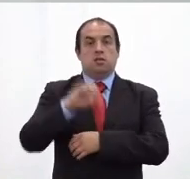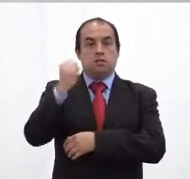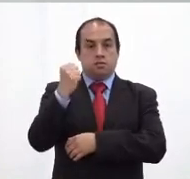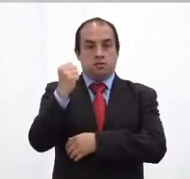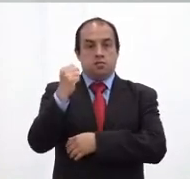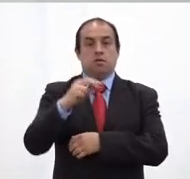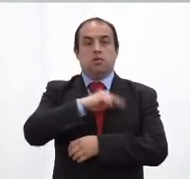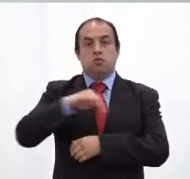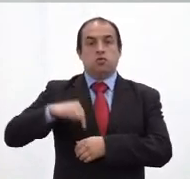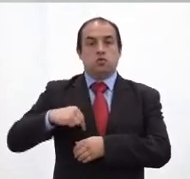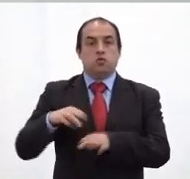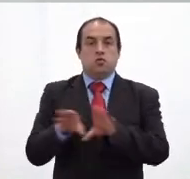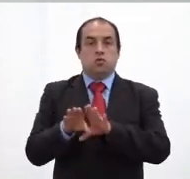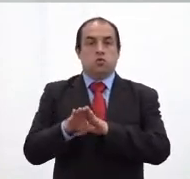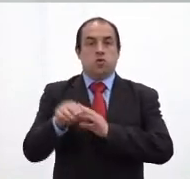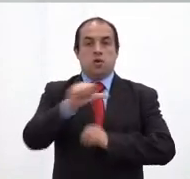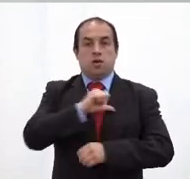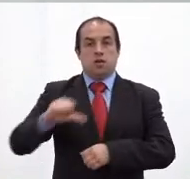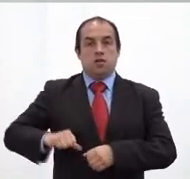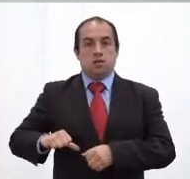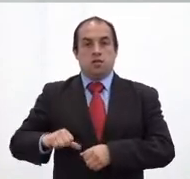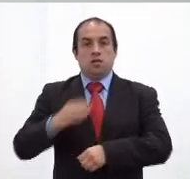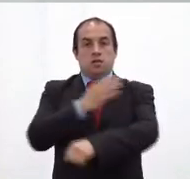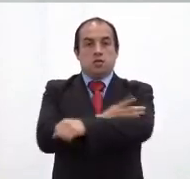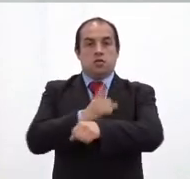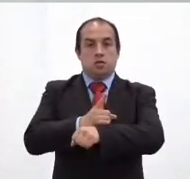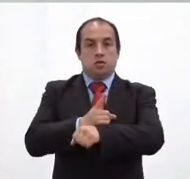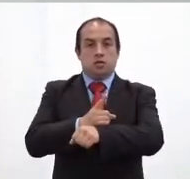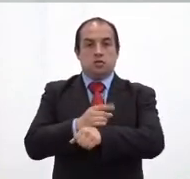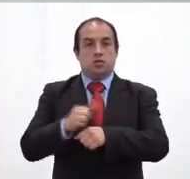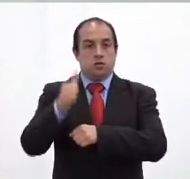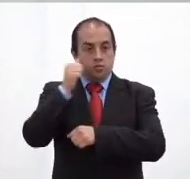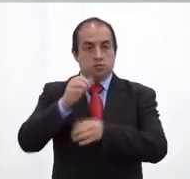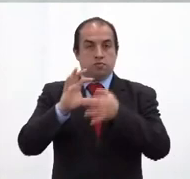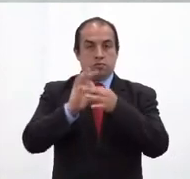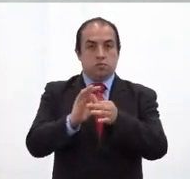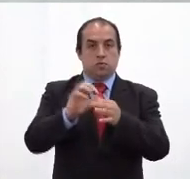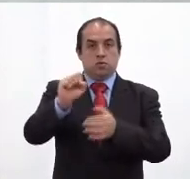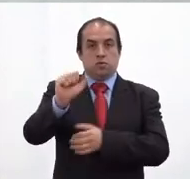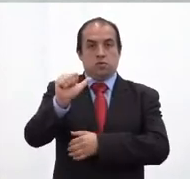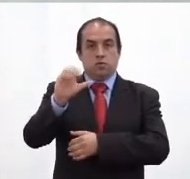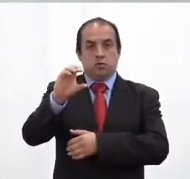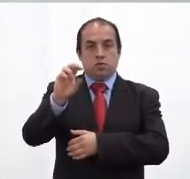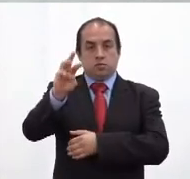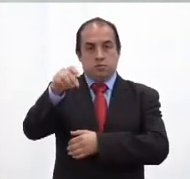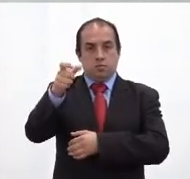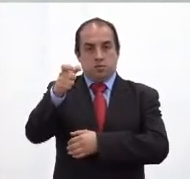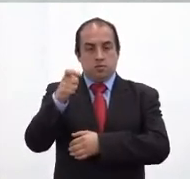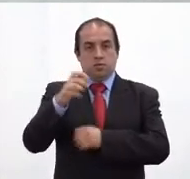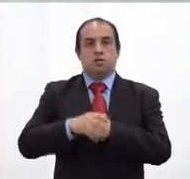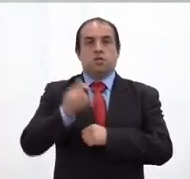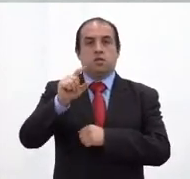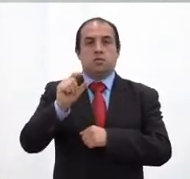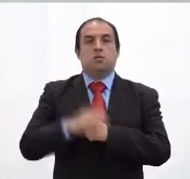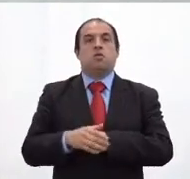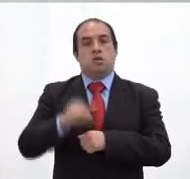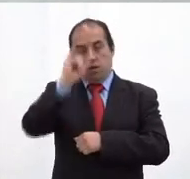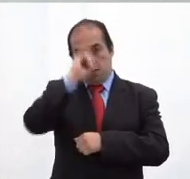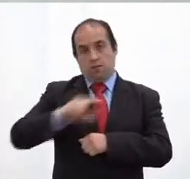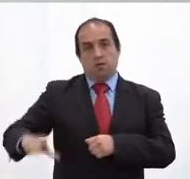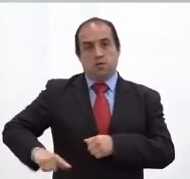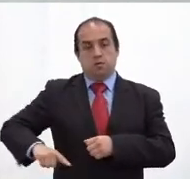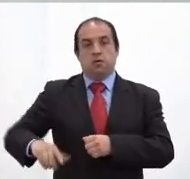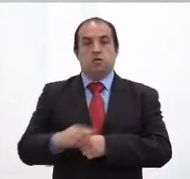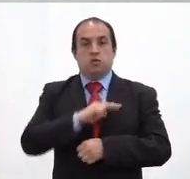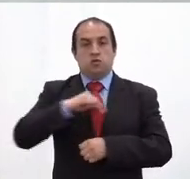como alcaldía y en coordinación en todo momento con SACMEX y también por las llamadas de la jefa de gobierno intervenimos